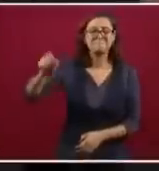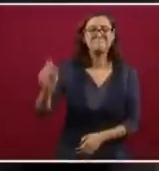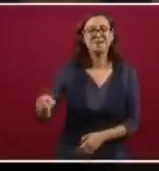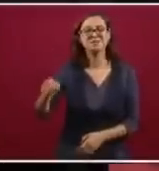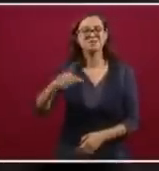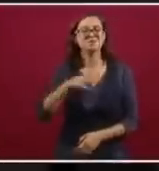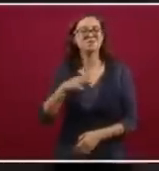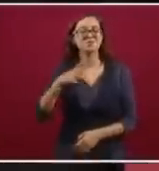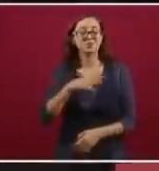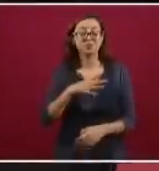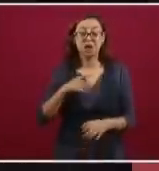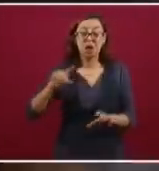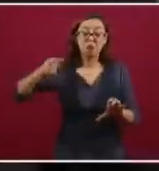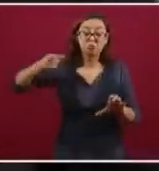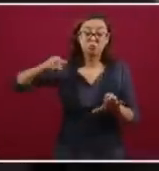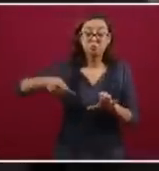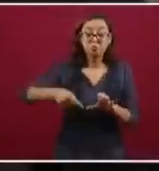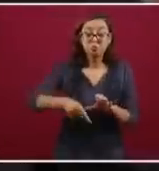y ahí donde perforan